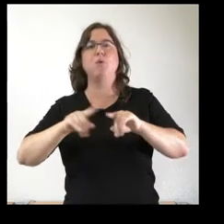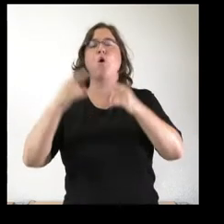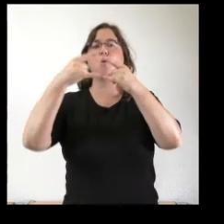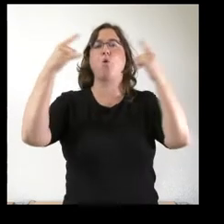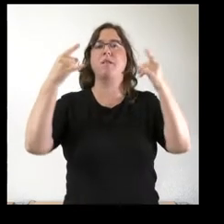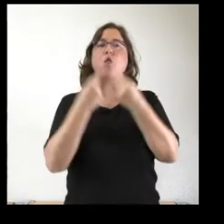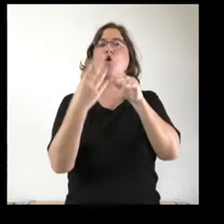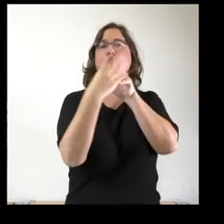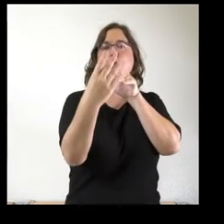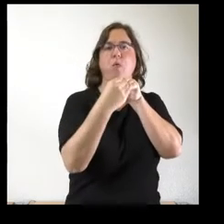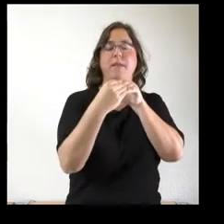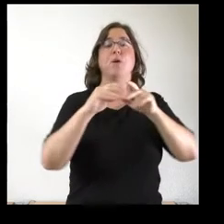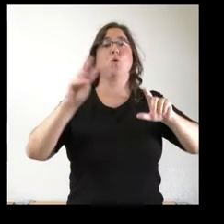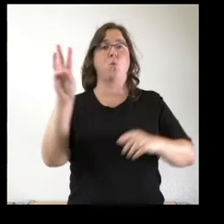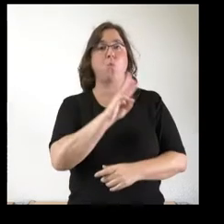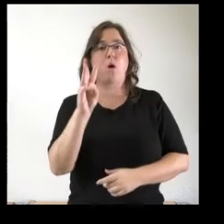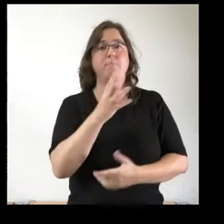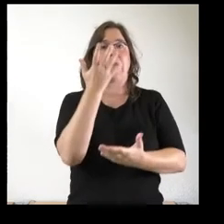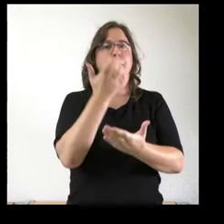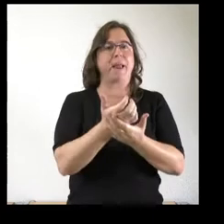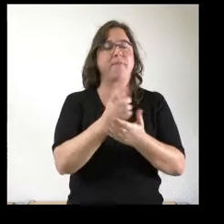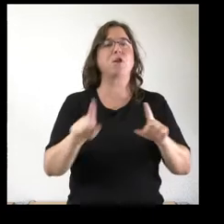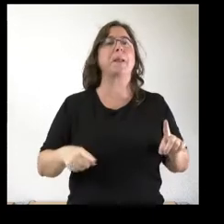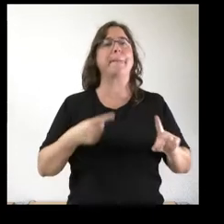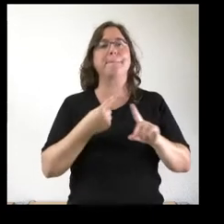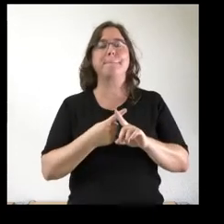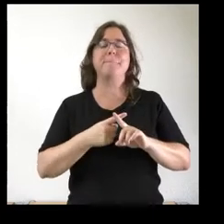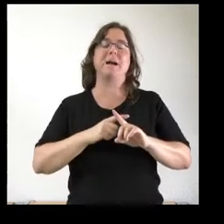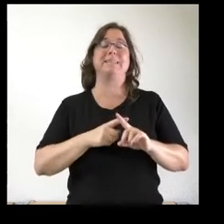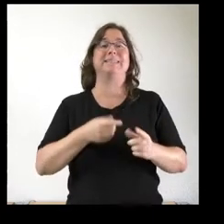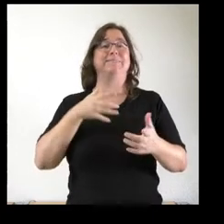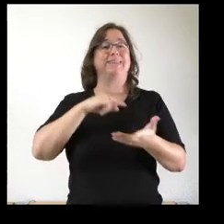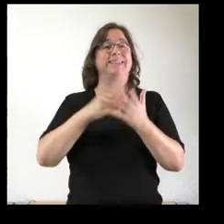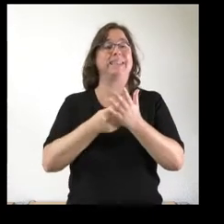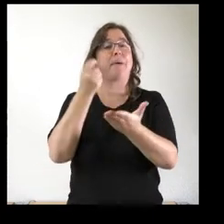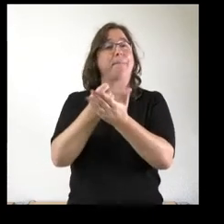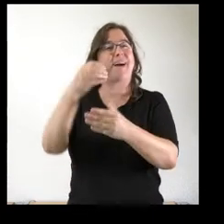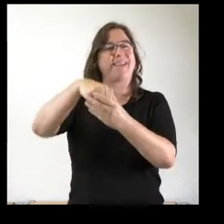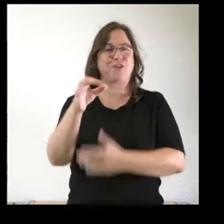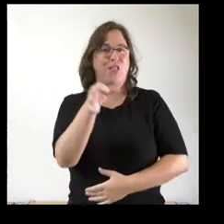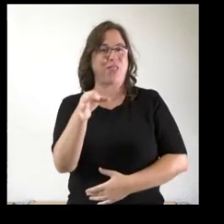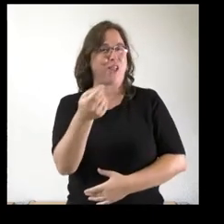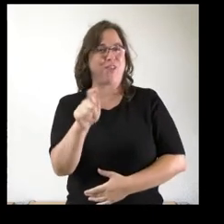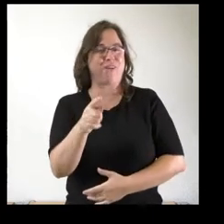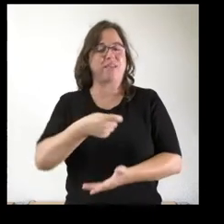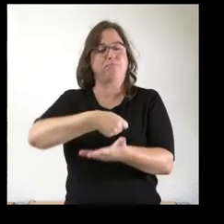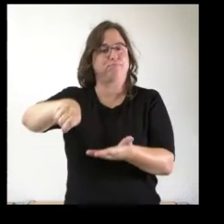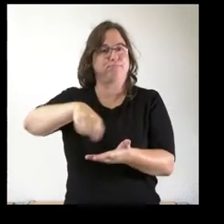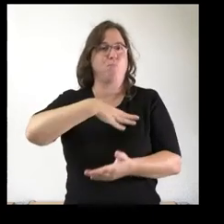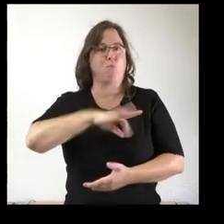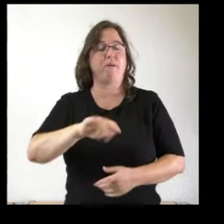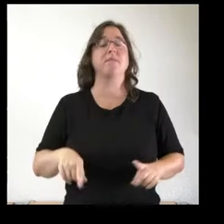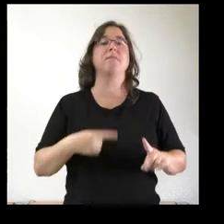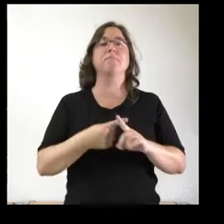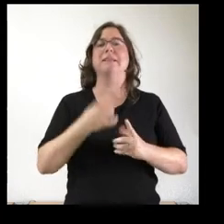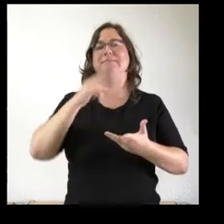con el ciudadano, con webs, con apps y sistemas de pago a bordo sin necesidad de utilizar efectivo. La tecnología que debe disponer la